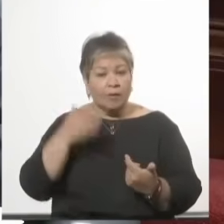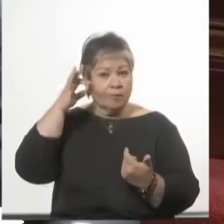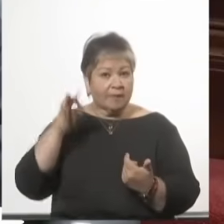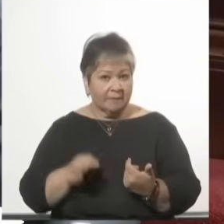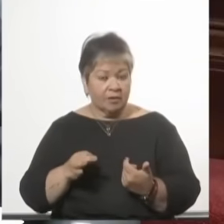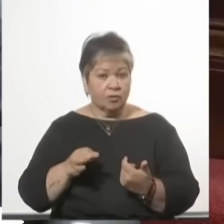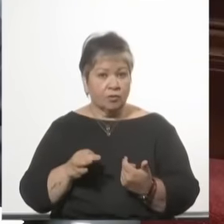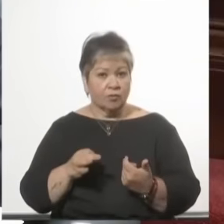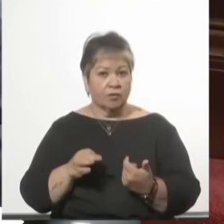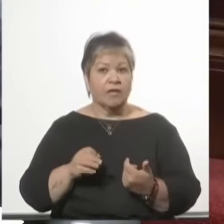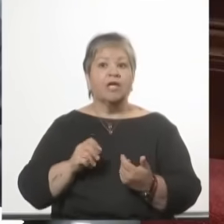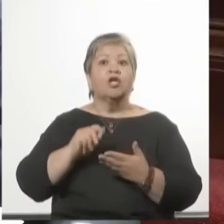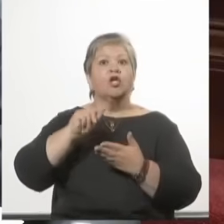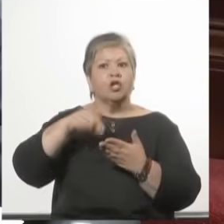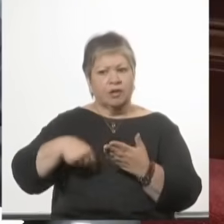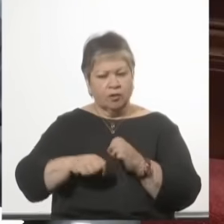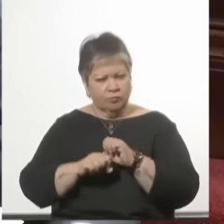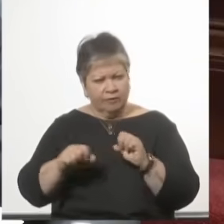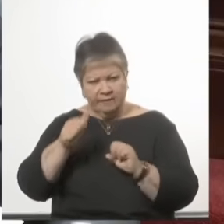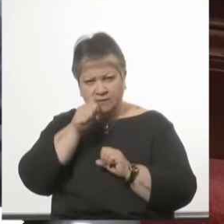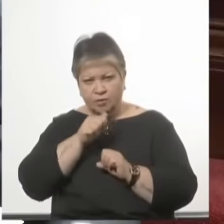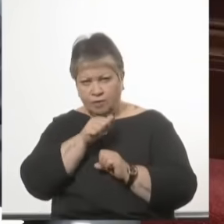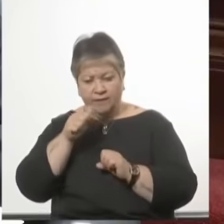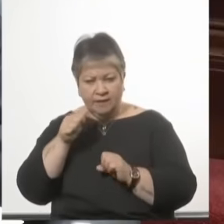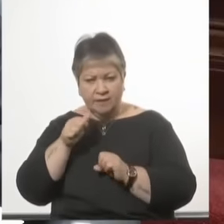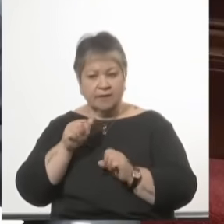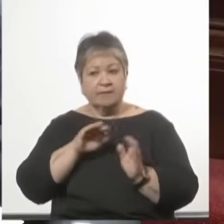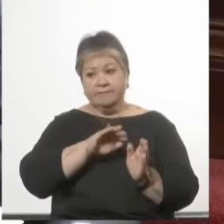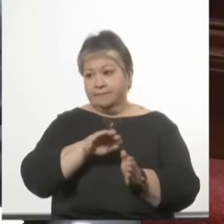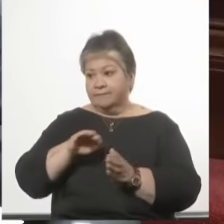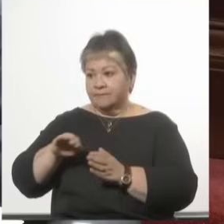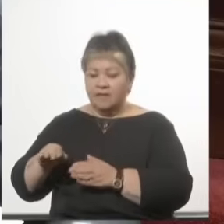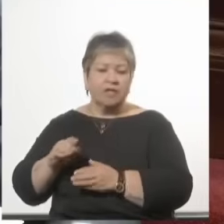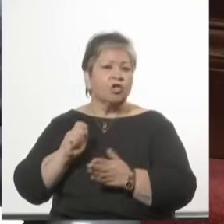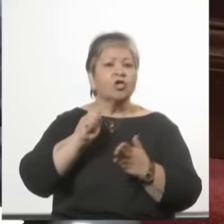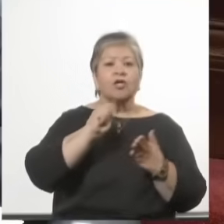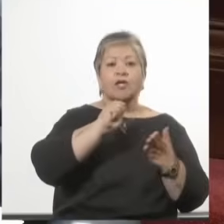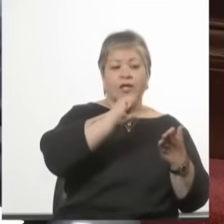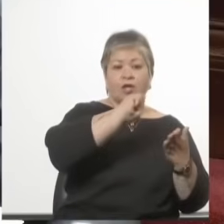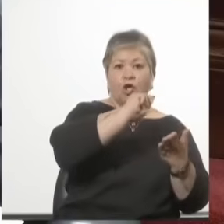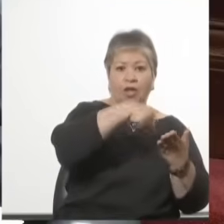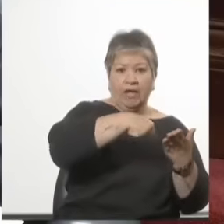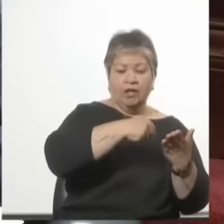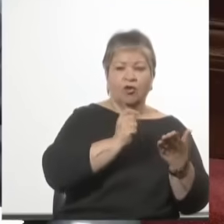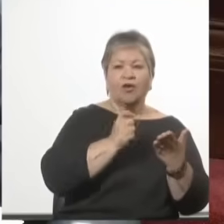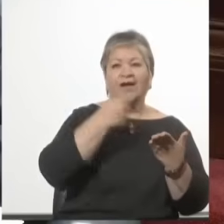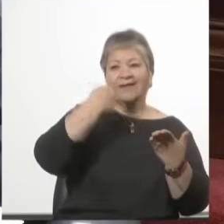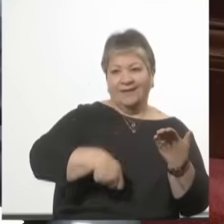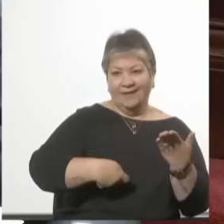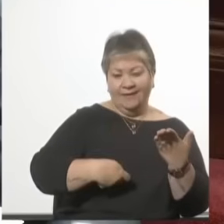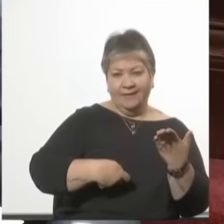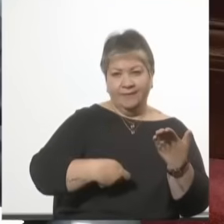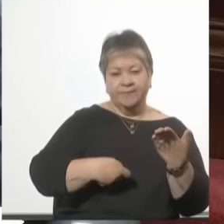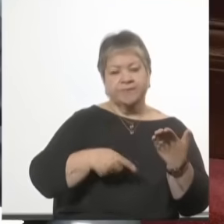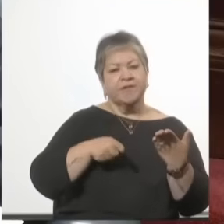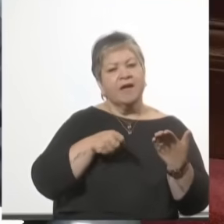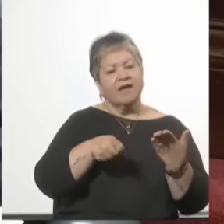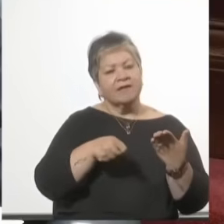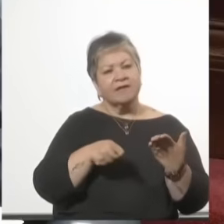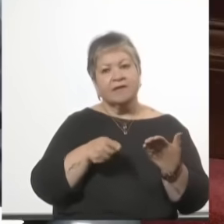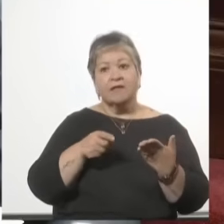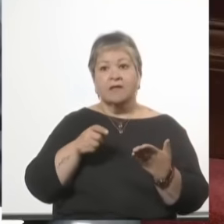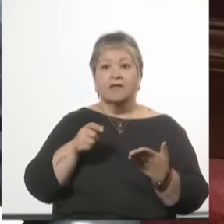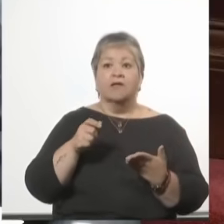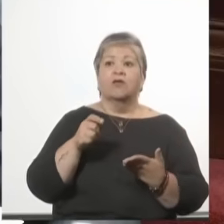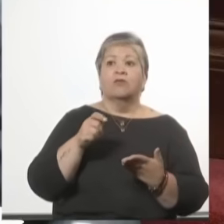puede resolverse, y, por otro lado, el contrato de garantía, que en cumplimiento de aquella obligación sustancial el contratante tiene